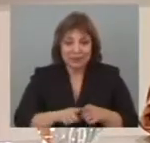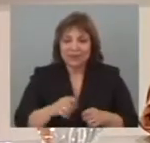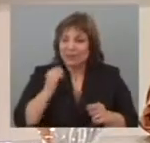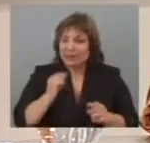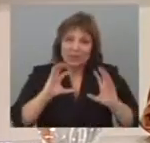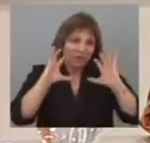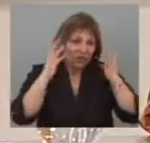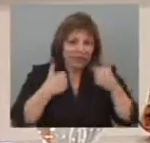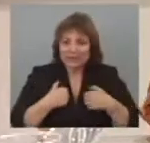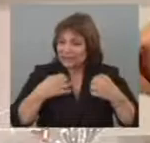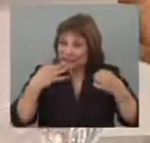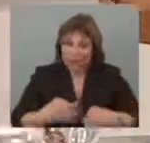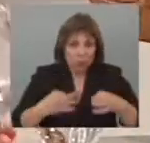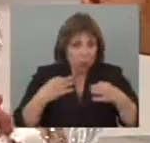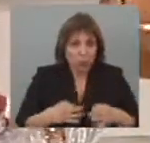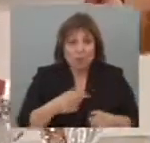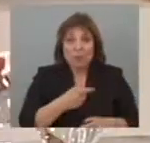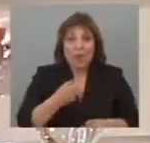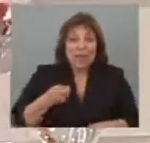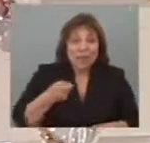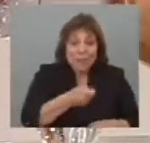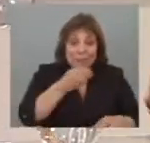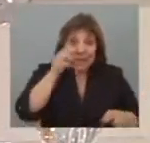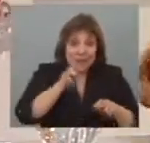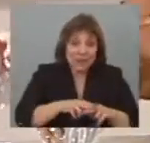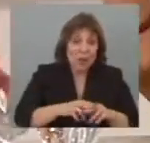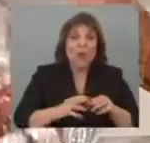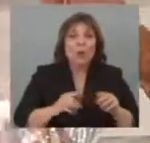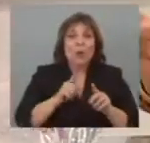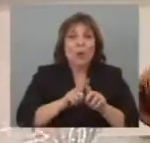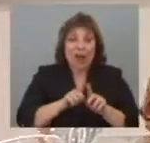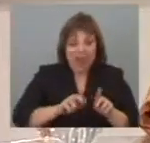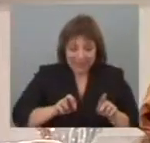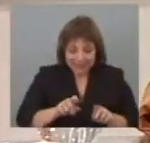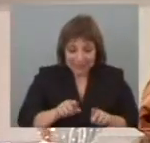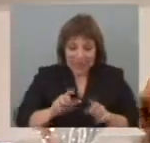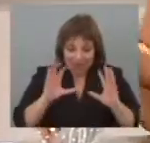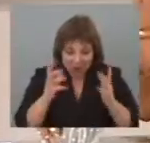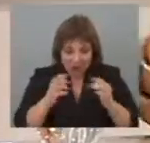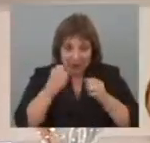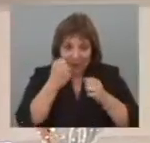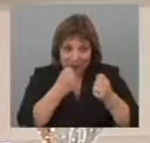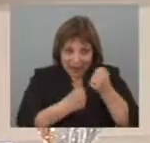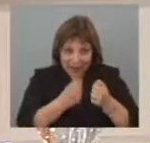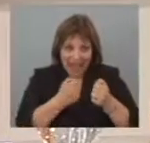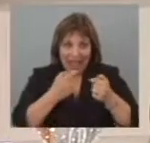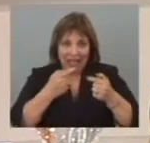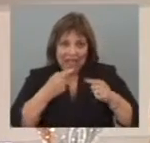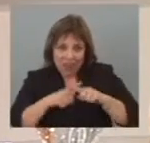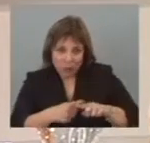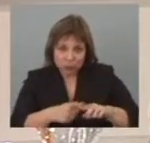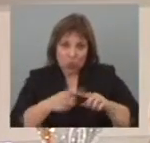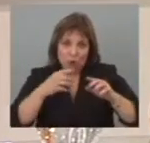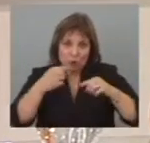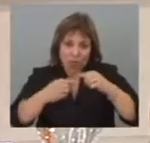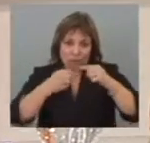violencias, porque el asesinato es el último escalón de la violencia, ¿verdad? Antes tuviera que haber habido muchísimos